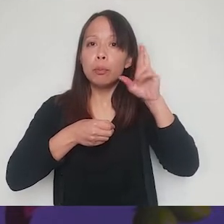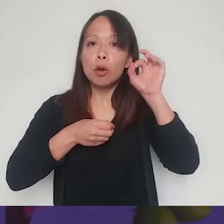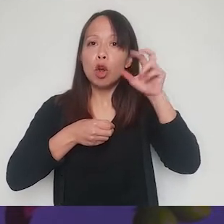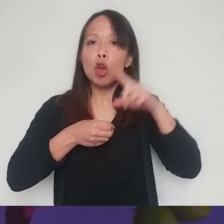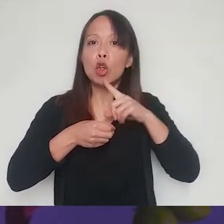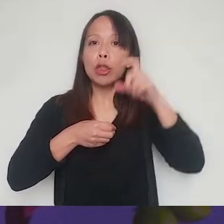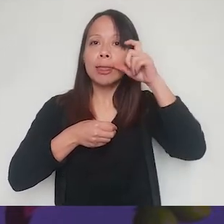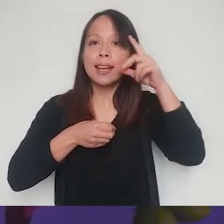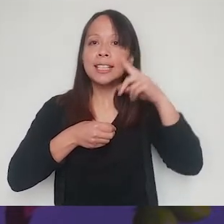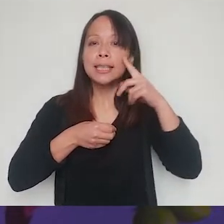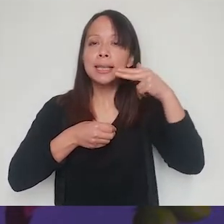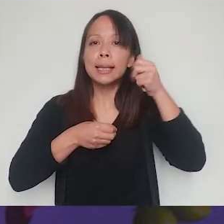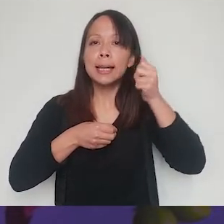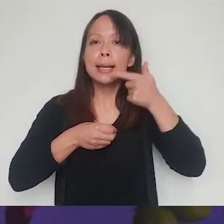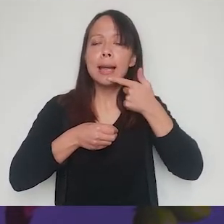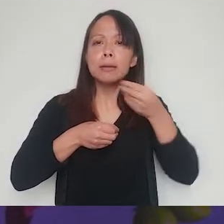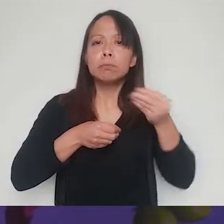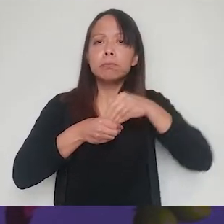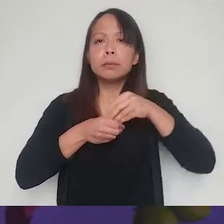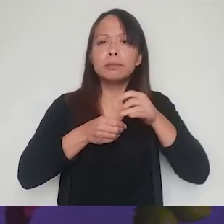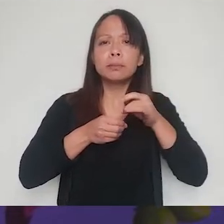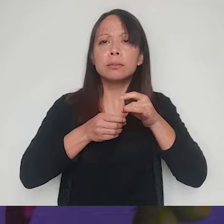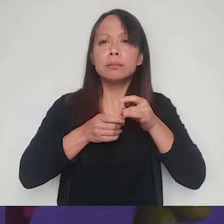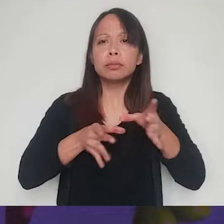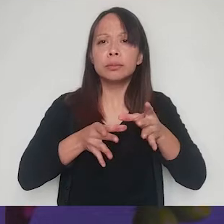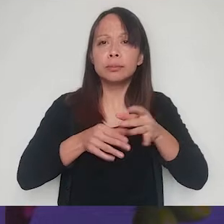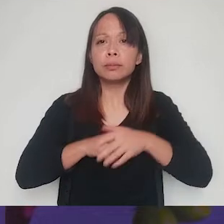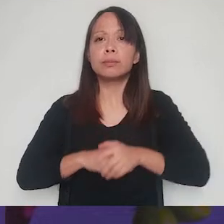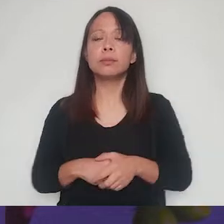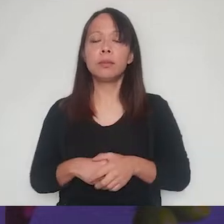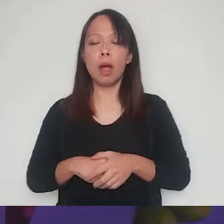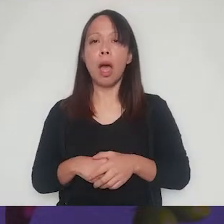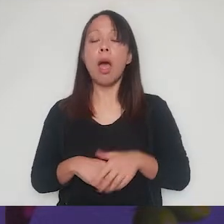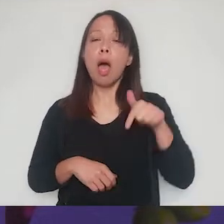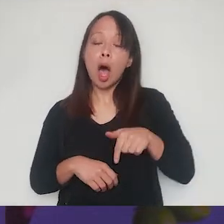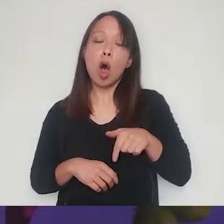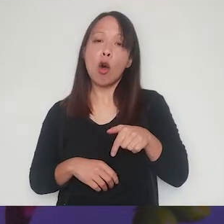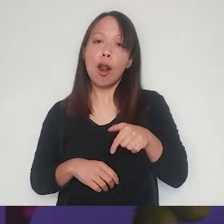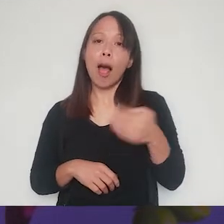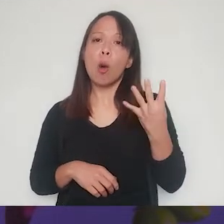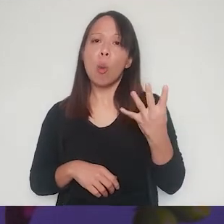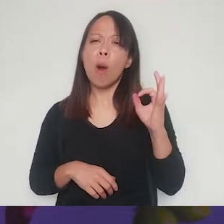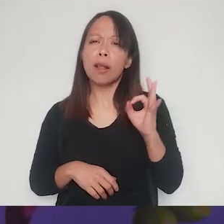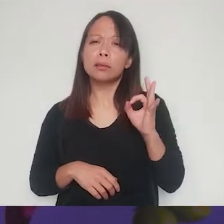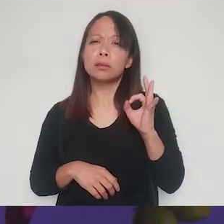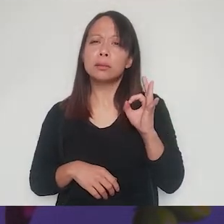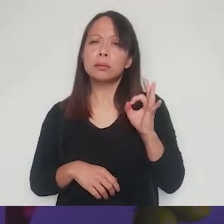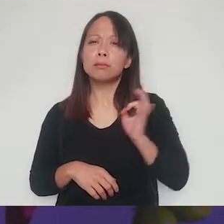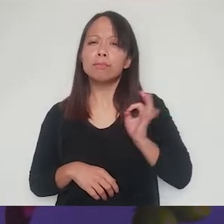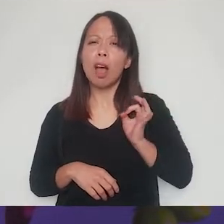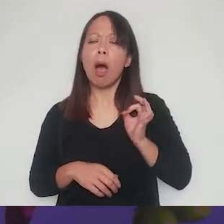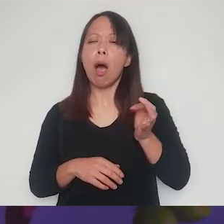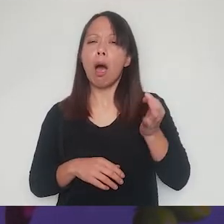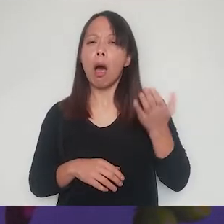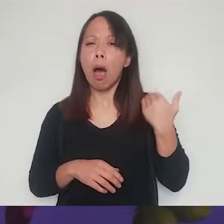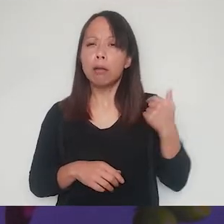bien, desde hace ya más de 40 años se sabe que cada gen está organizado en regiones que llamamos exones y